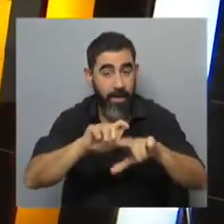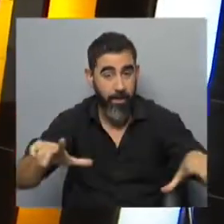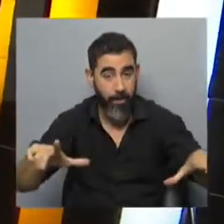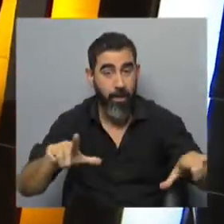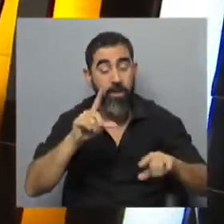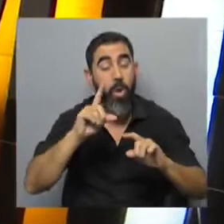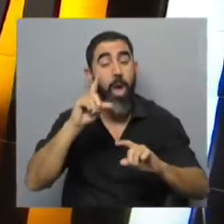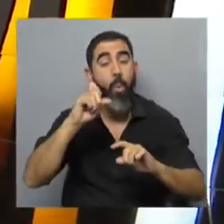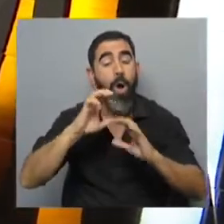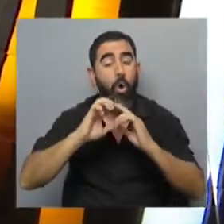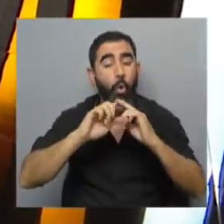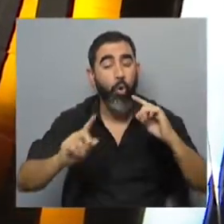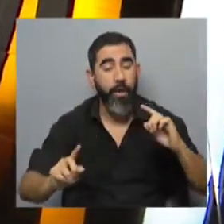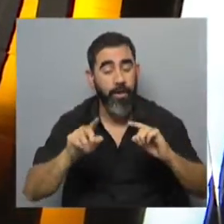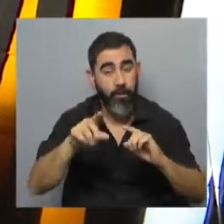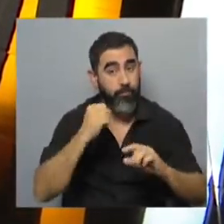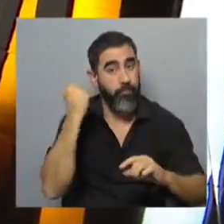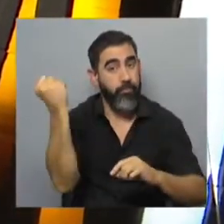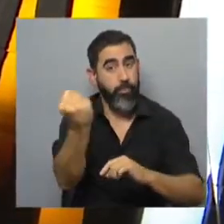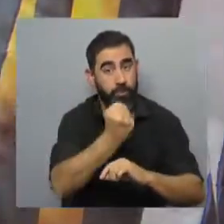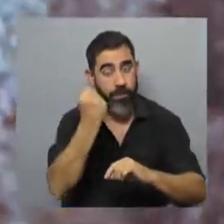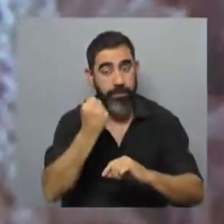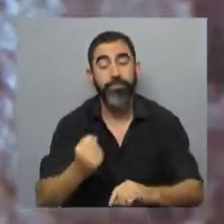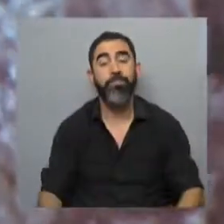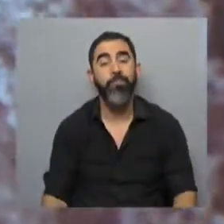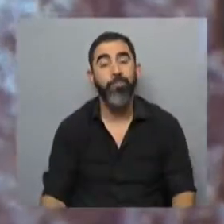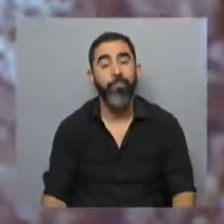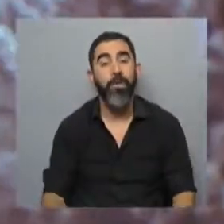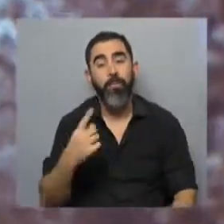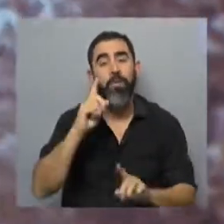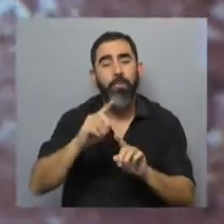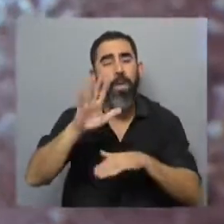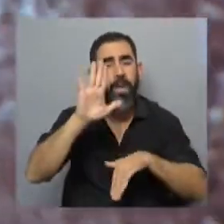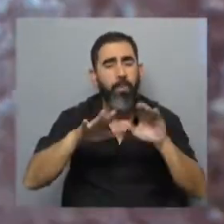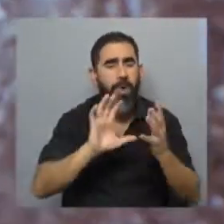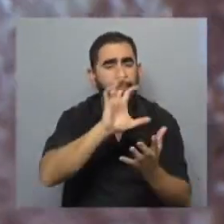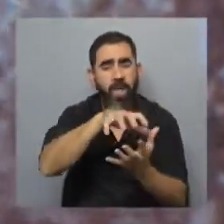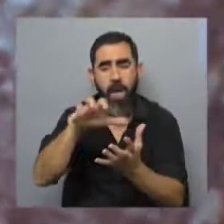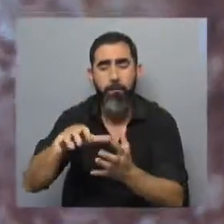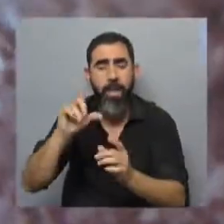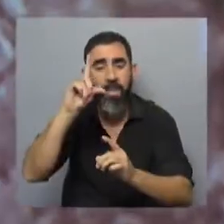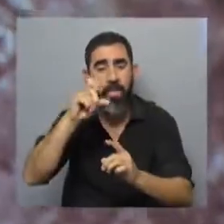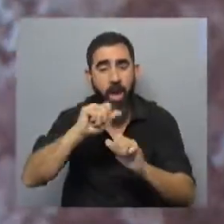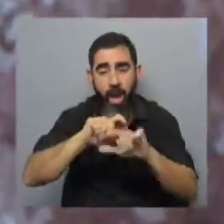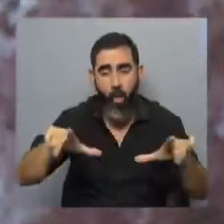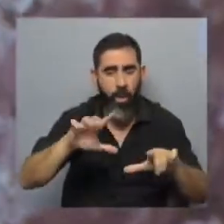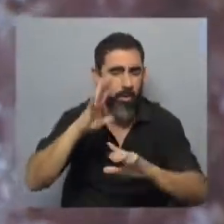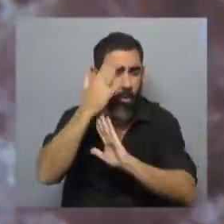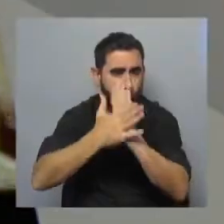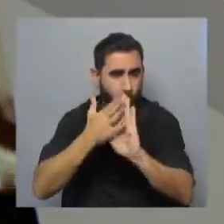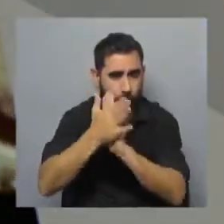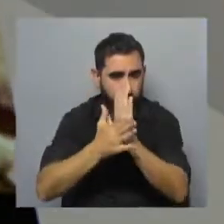aguas corrientes, en una escala que es bastante importante, pero ocurre en la mayor parte de las plantas de potabilización que están distribuidas en todo el